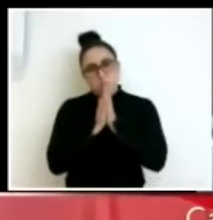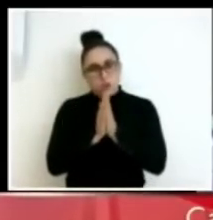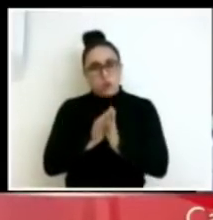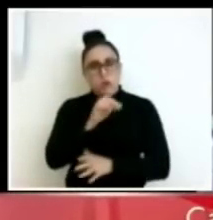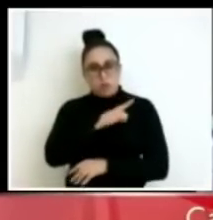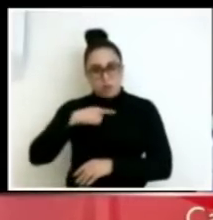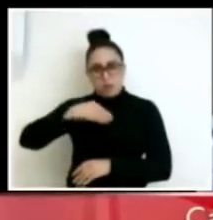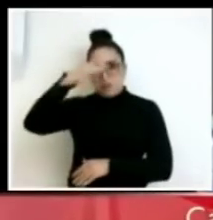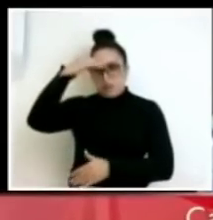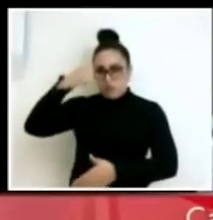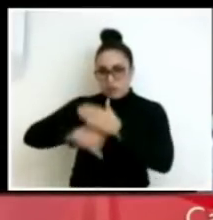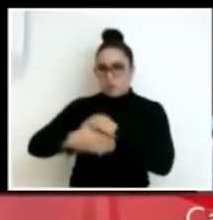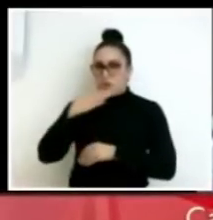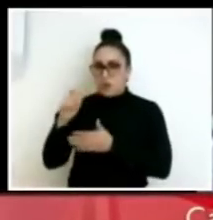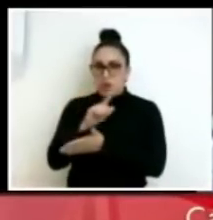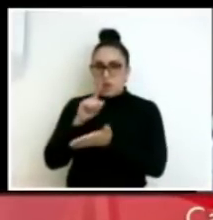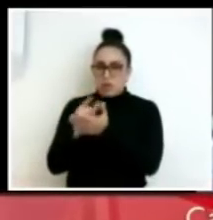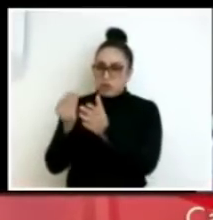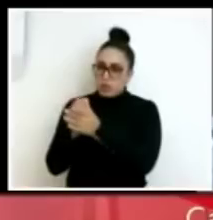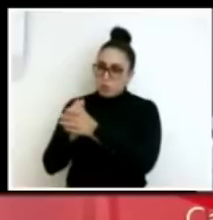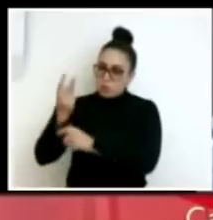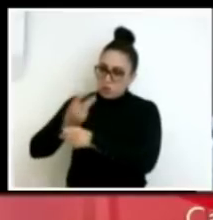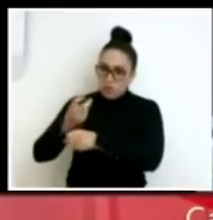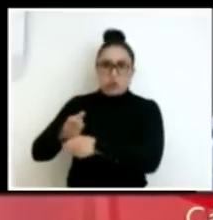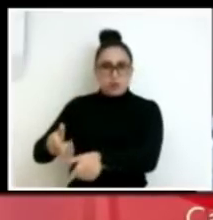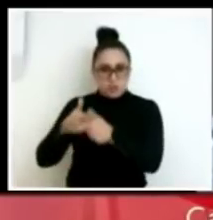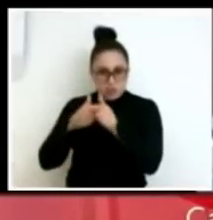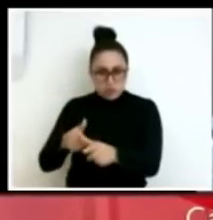Judicial. Siguen las leyes secundarias,